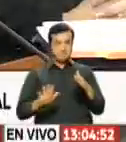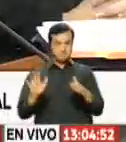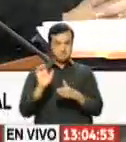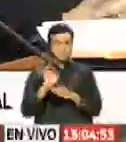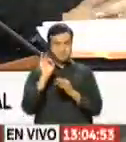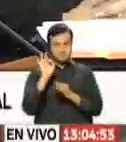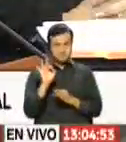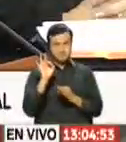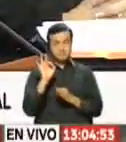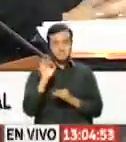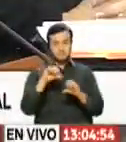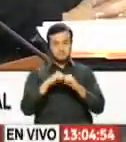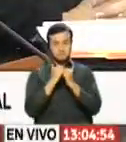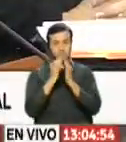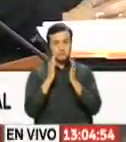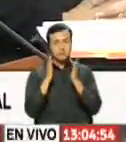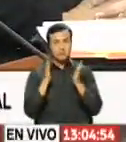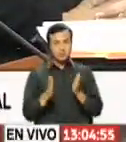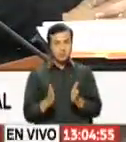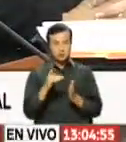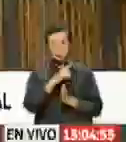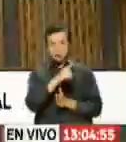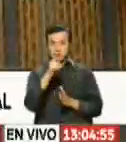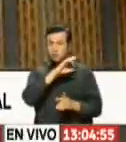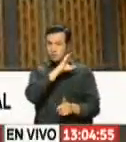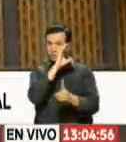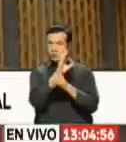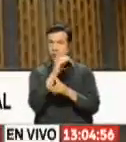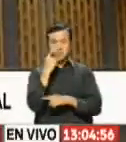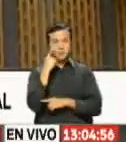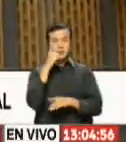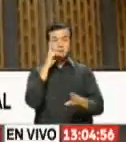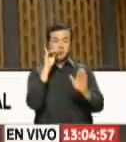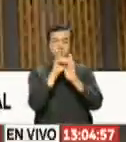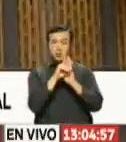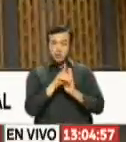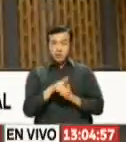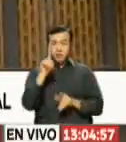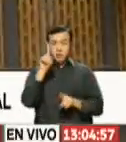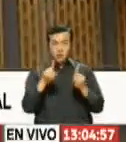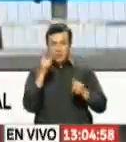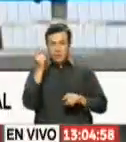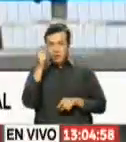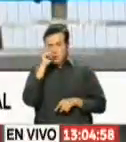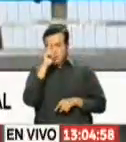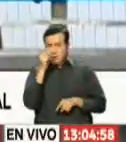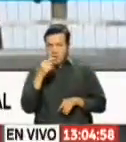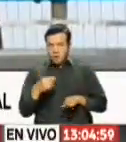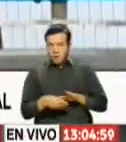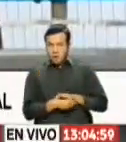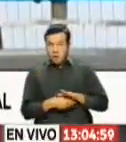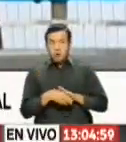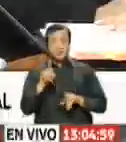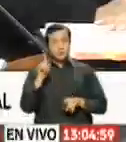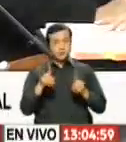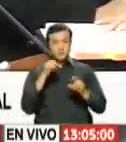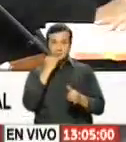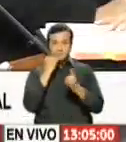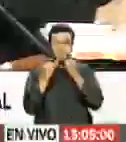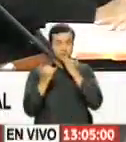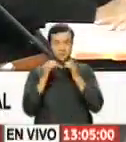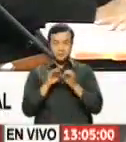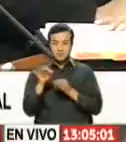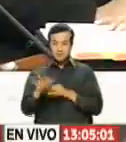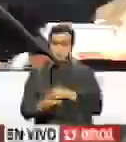Los legisladores se sumaron a los cuestionamientos de los maestros, dando a conocer que han recibido denuncias de supuestos cobros indebidos dentro del sistema educativo.